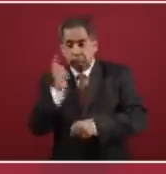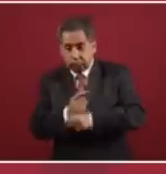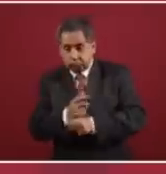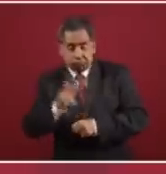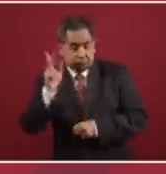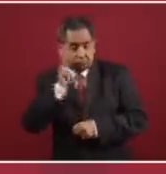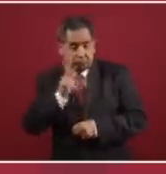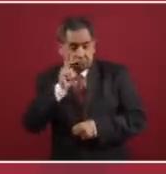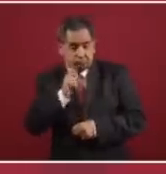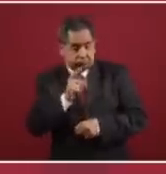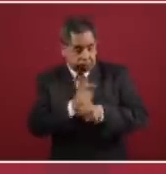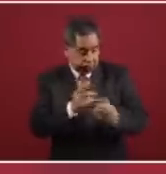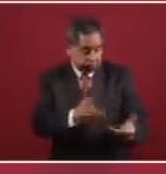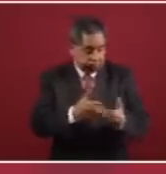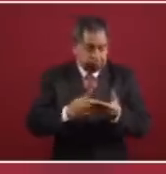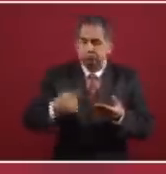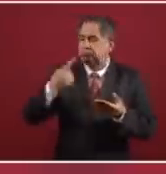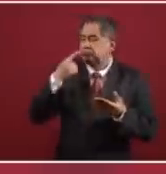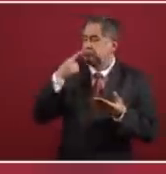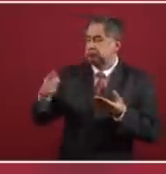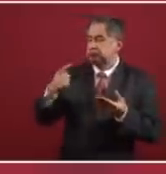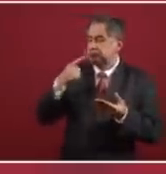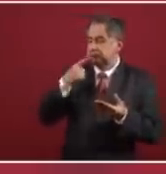pruebas, a denunciar,